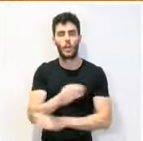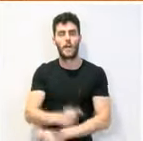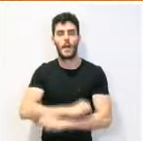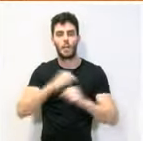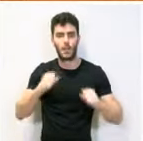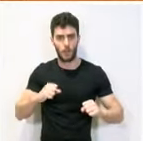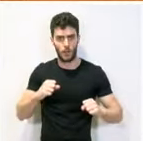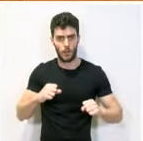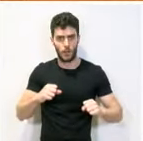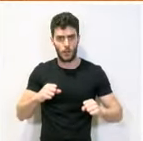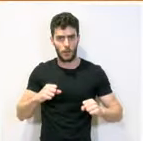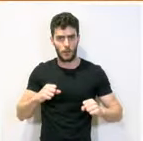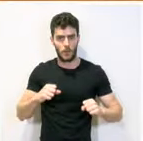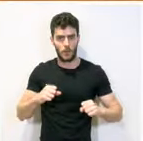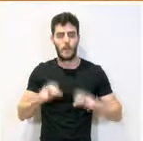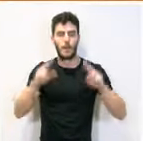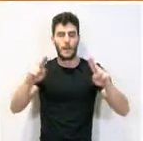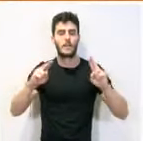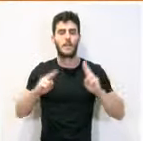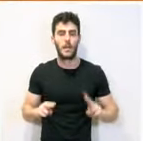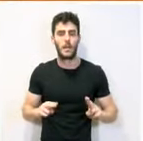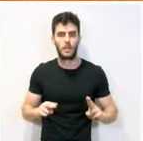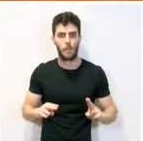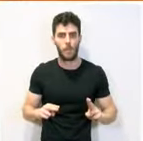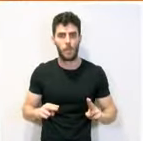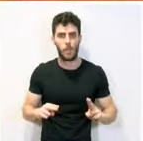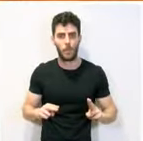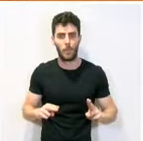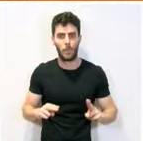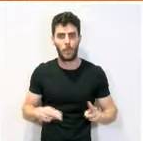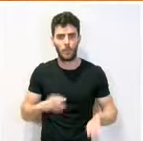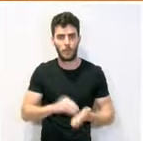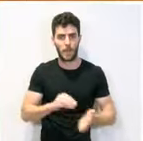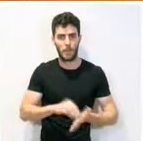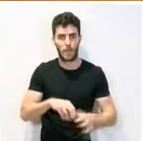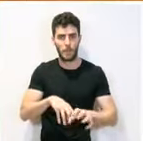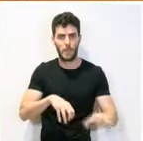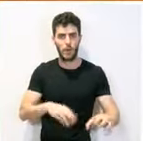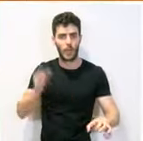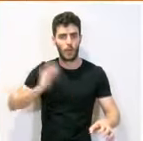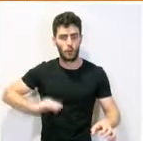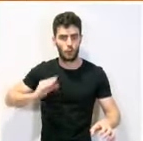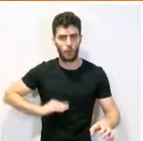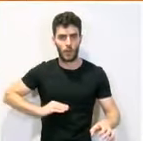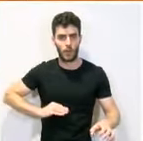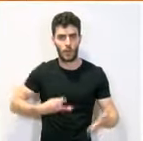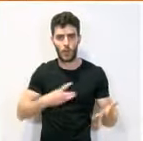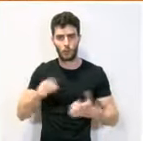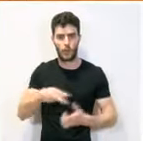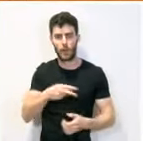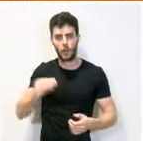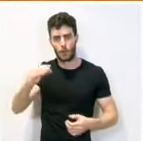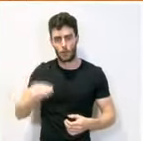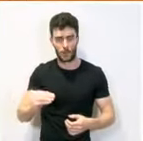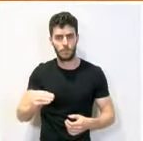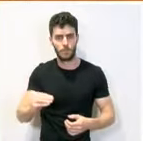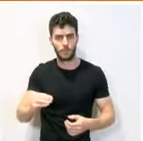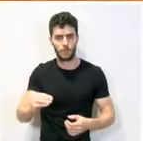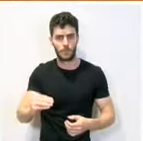mayores en las residencias, en la mayoría de las ocasiones no tenían salarios que superaran los 800 euros.